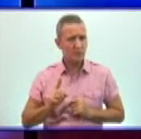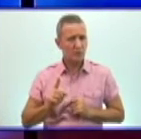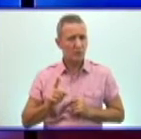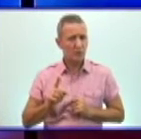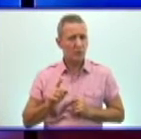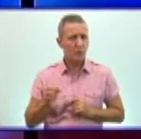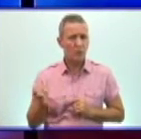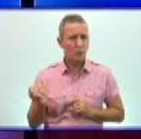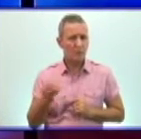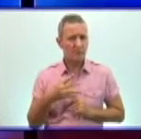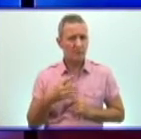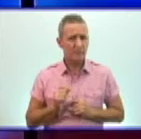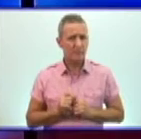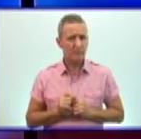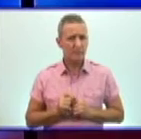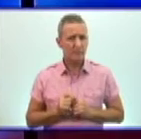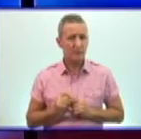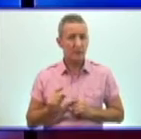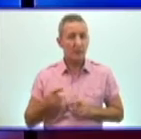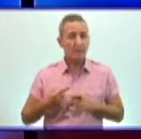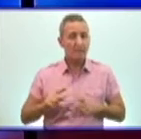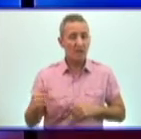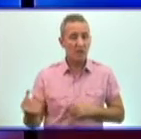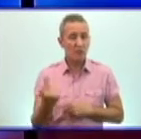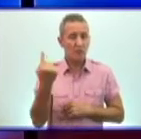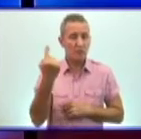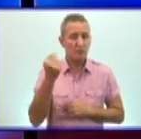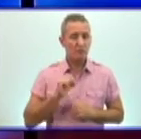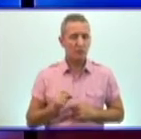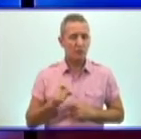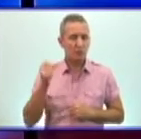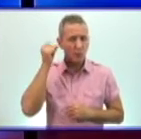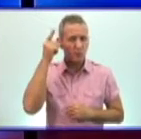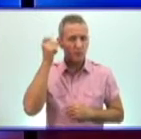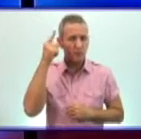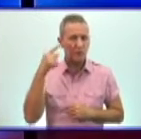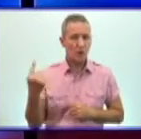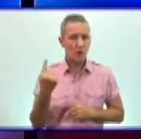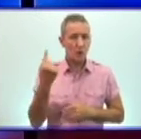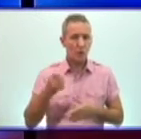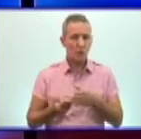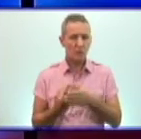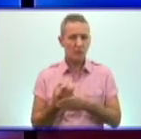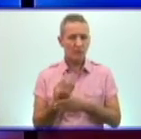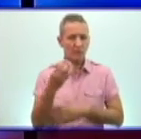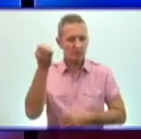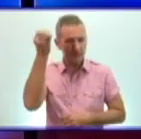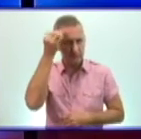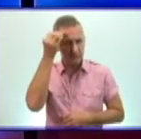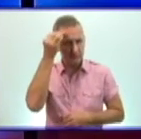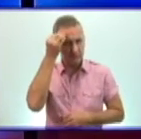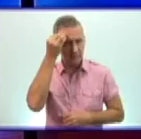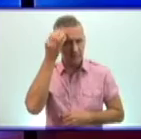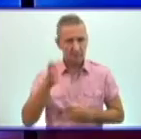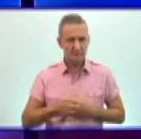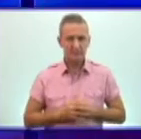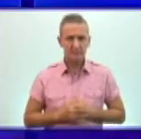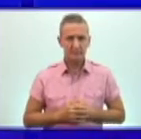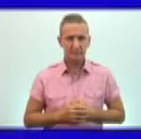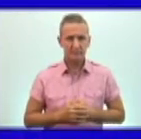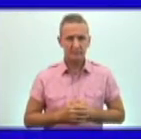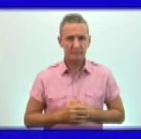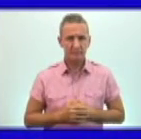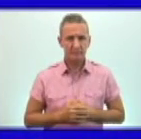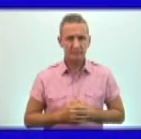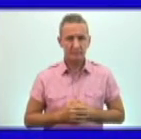lo que también la absolutiza cuando considera la experiencia como única fuente del saber. Desde el punto